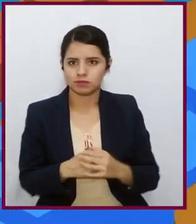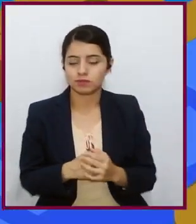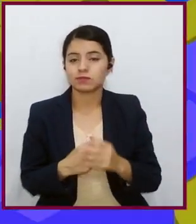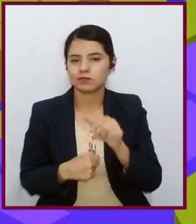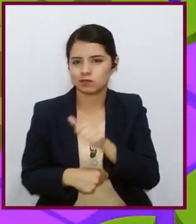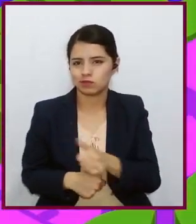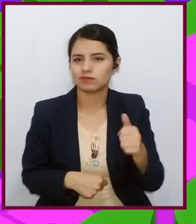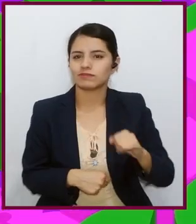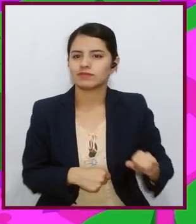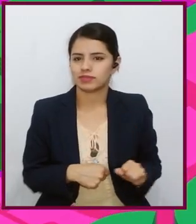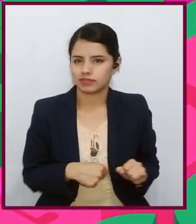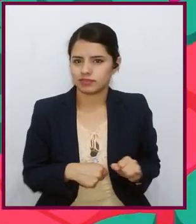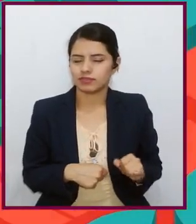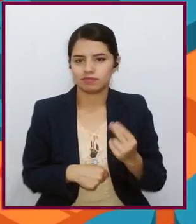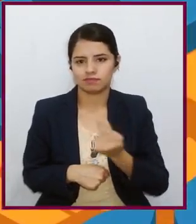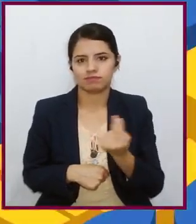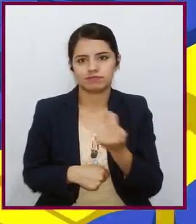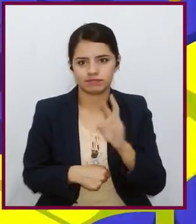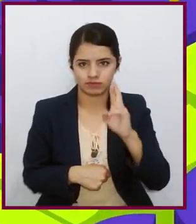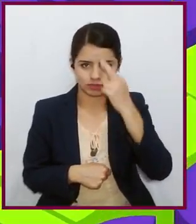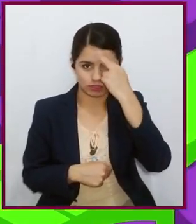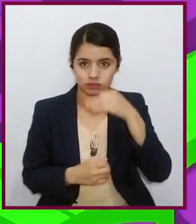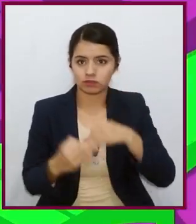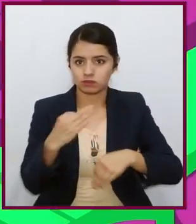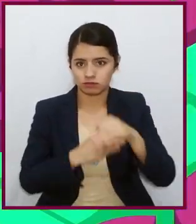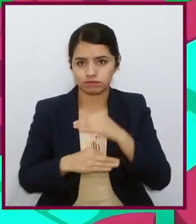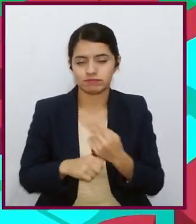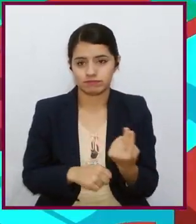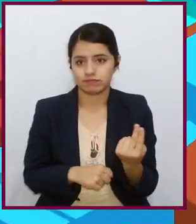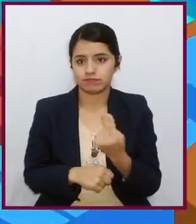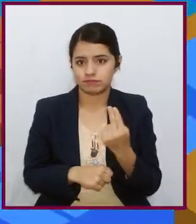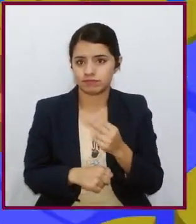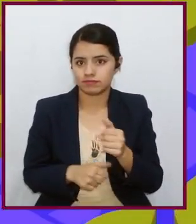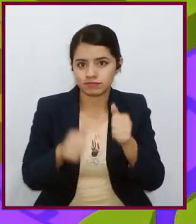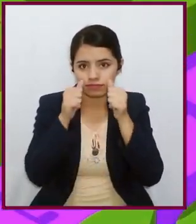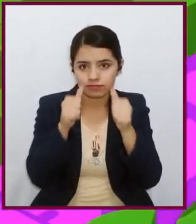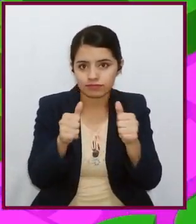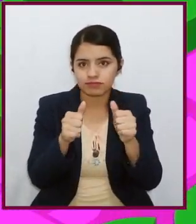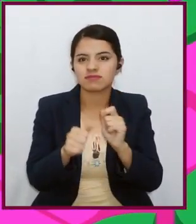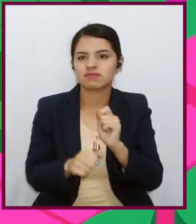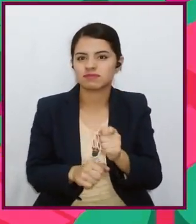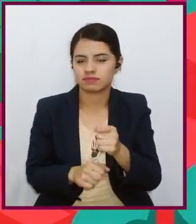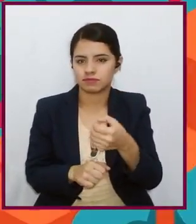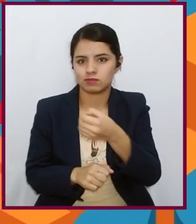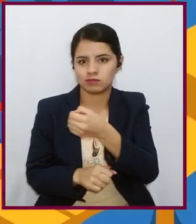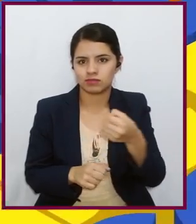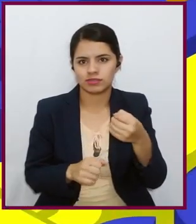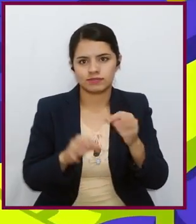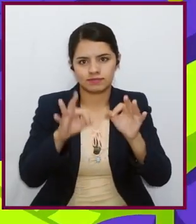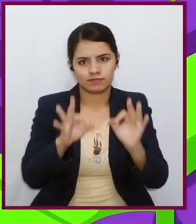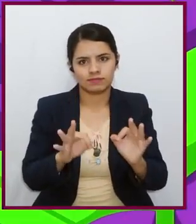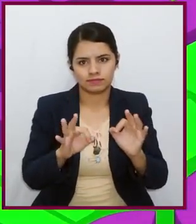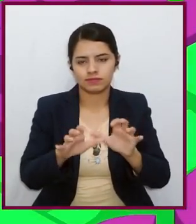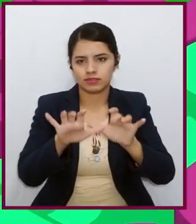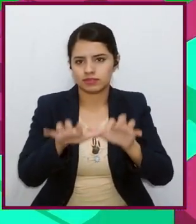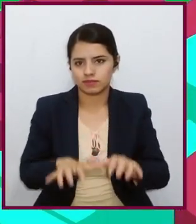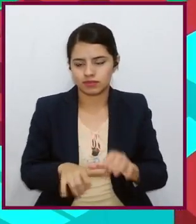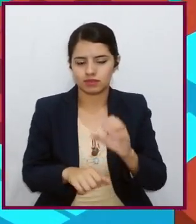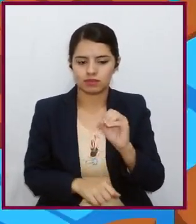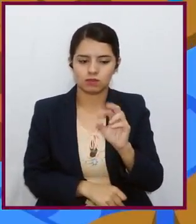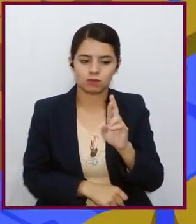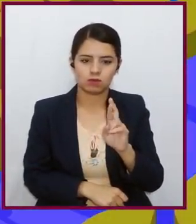el texto tenga un equilibrio con las imágenes. Yo les sugiero mucho que encontremos tipografías que